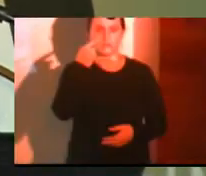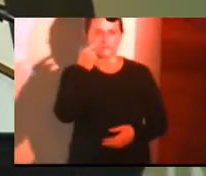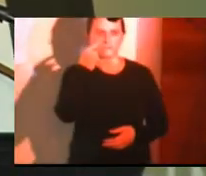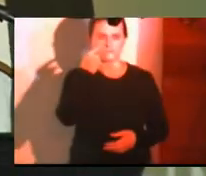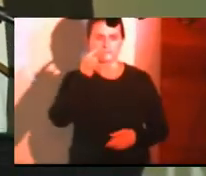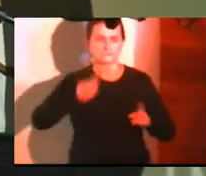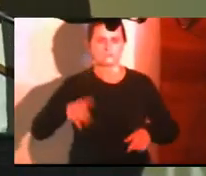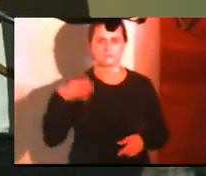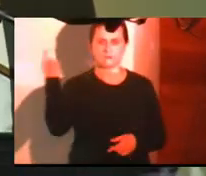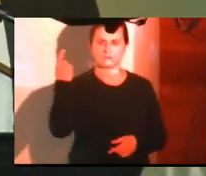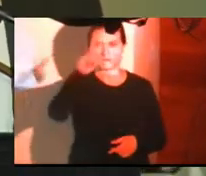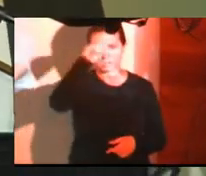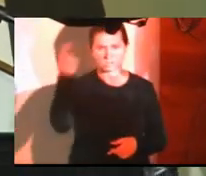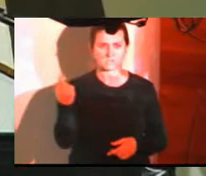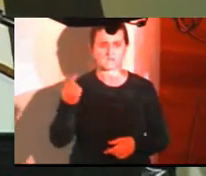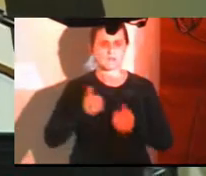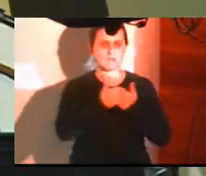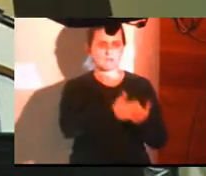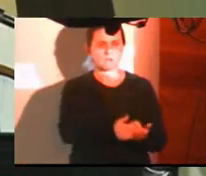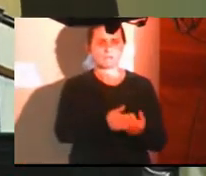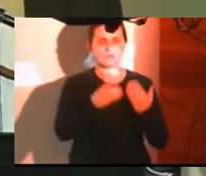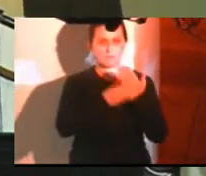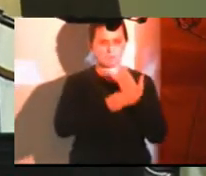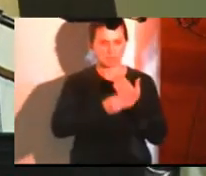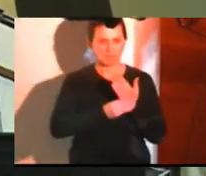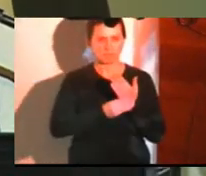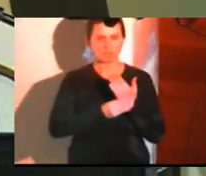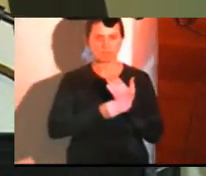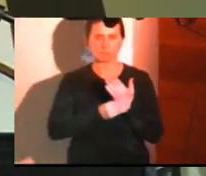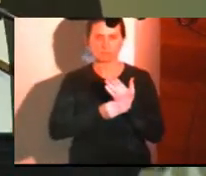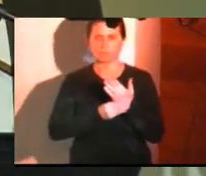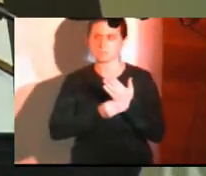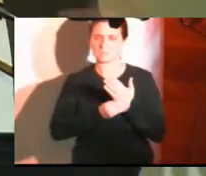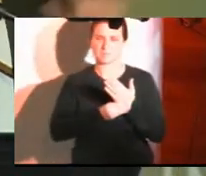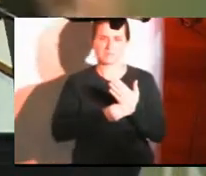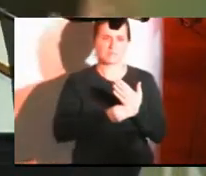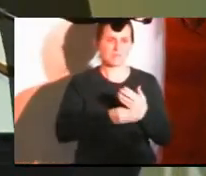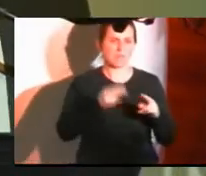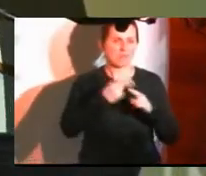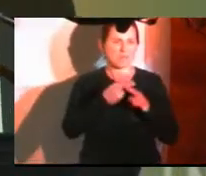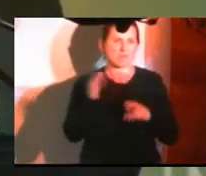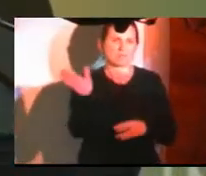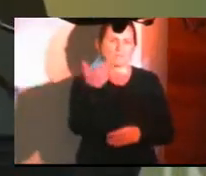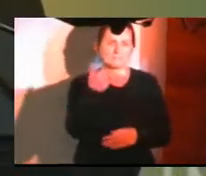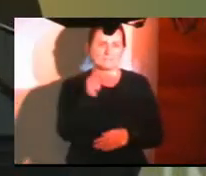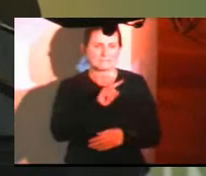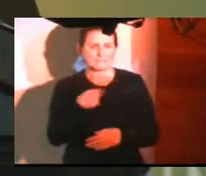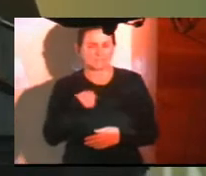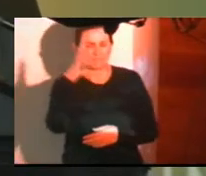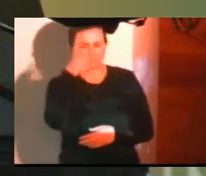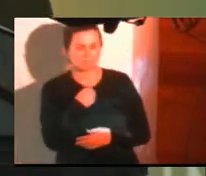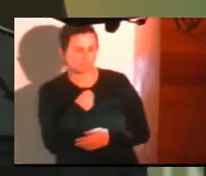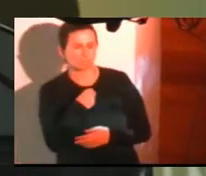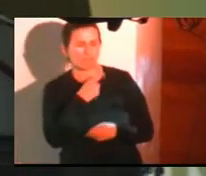a las autoridades nacionales que nos acompañan, señor Ministro. No voy a nombrar a todos porque de alguno me voy a